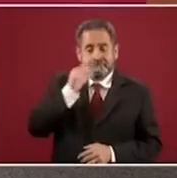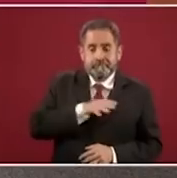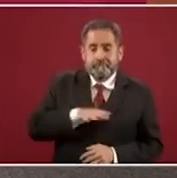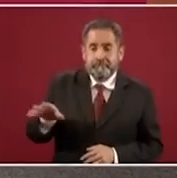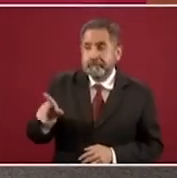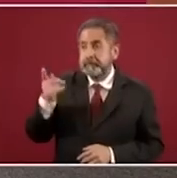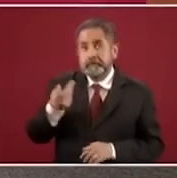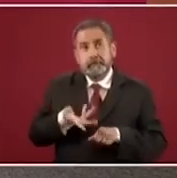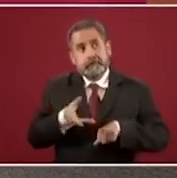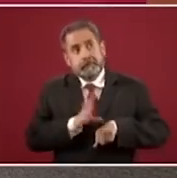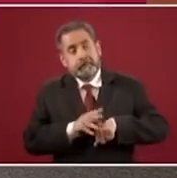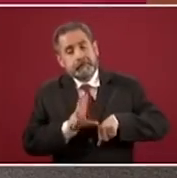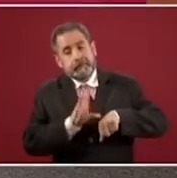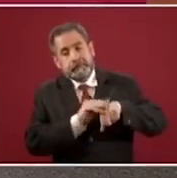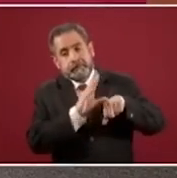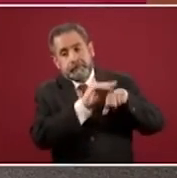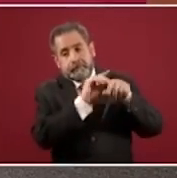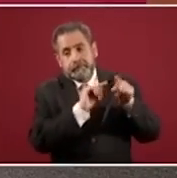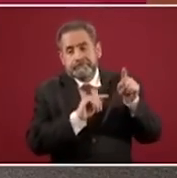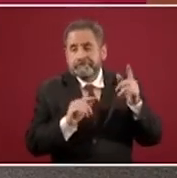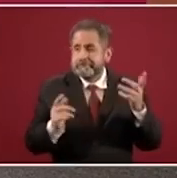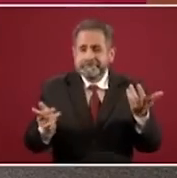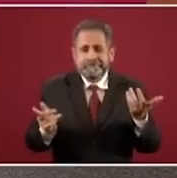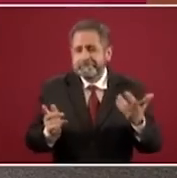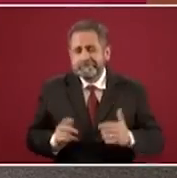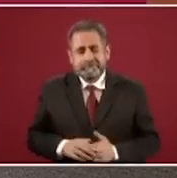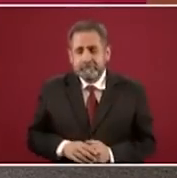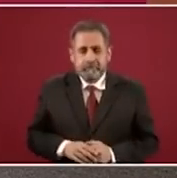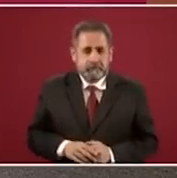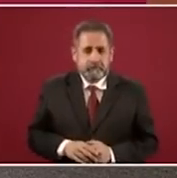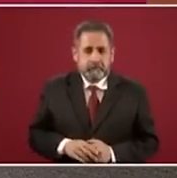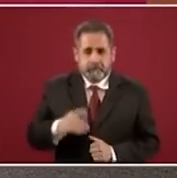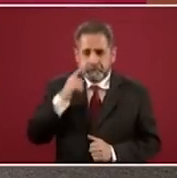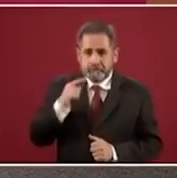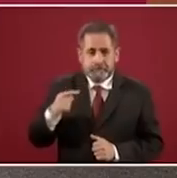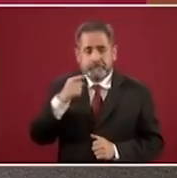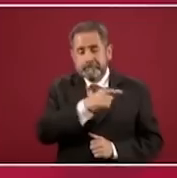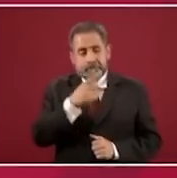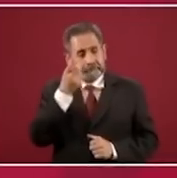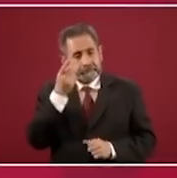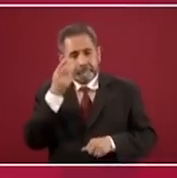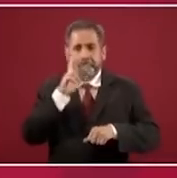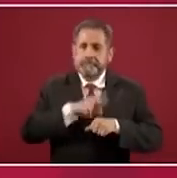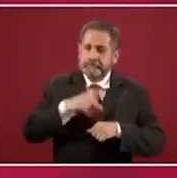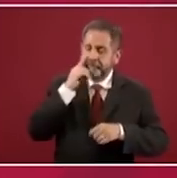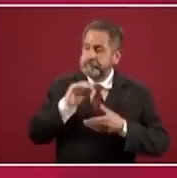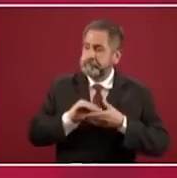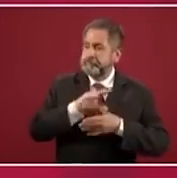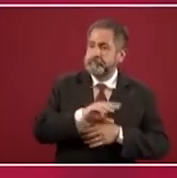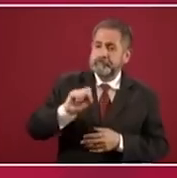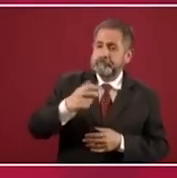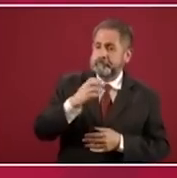Tenía yo que pedir autorización, ¿sí?, a la Dirección de Inversiones de